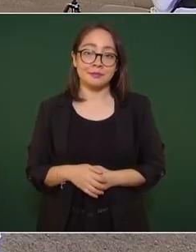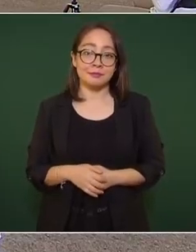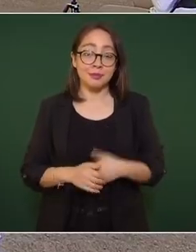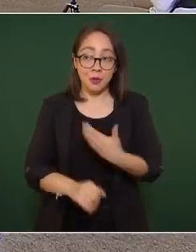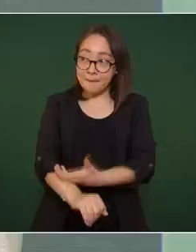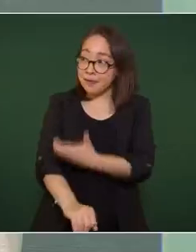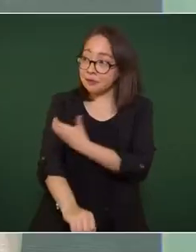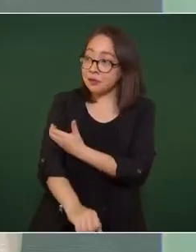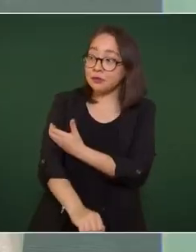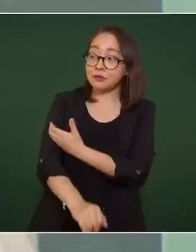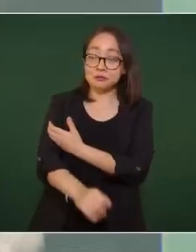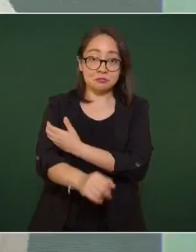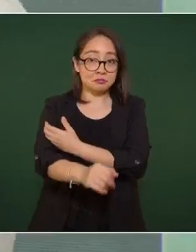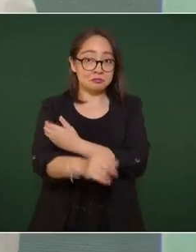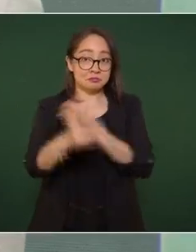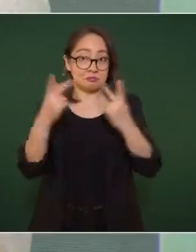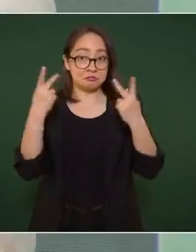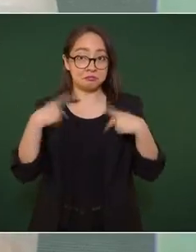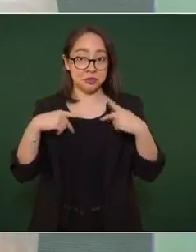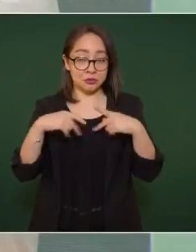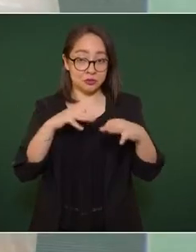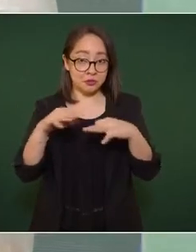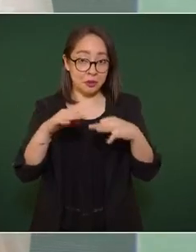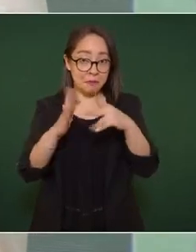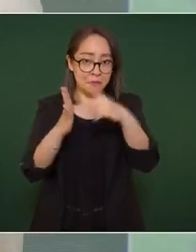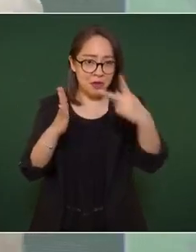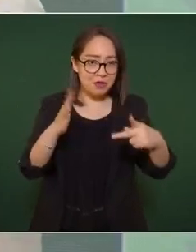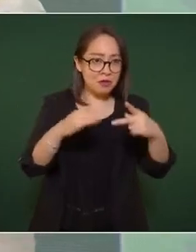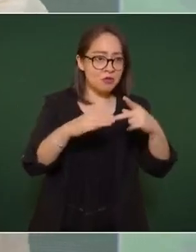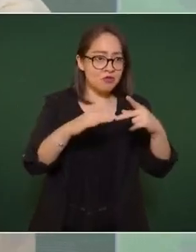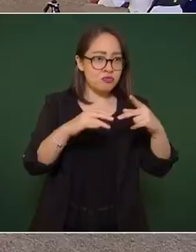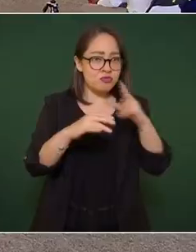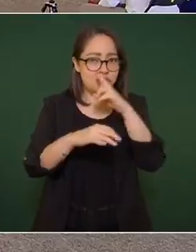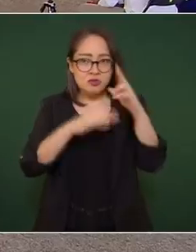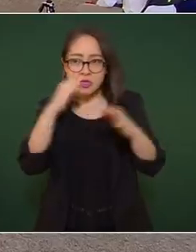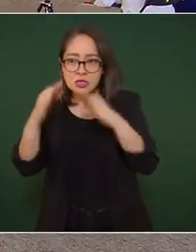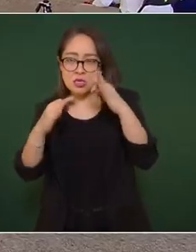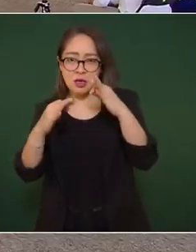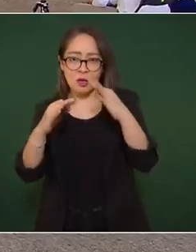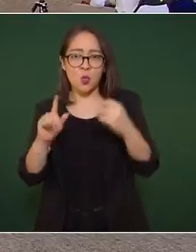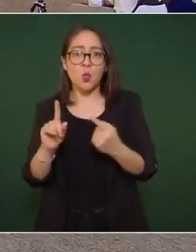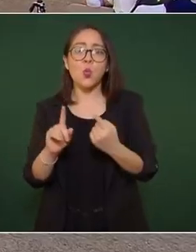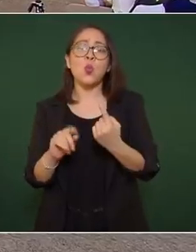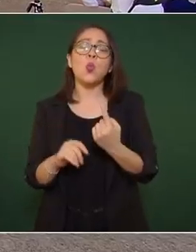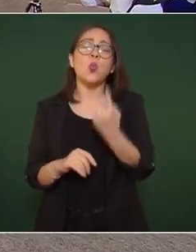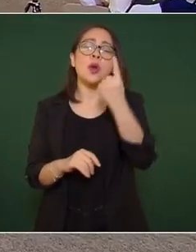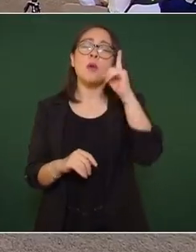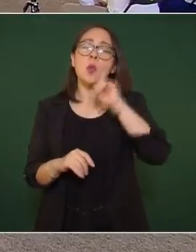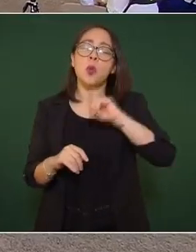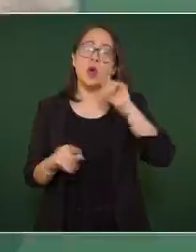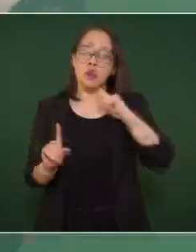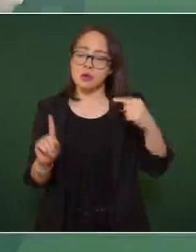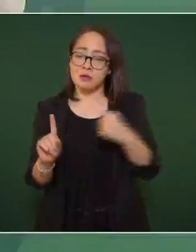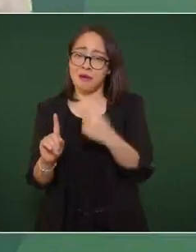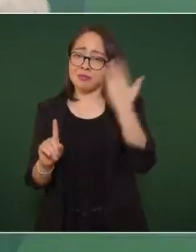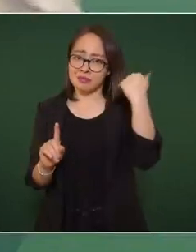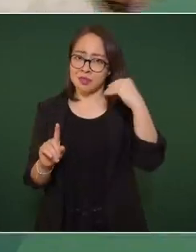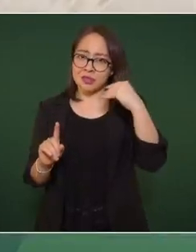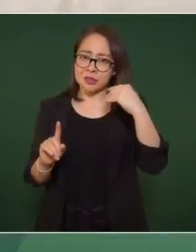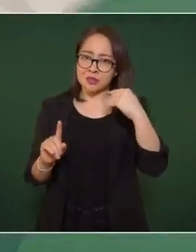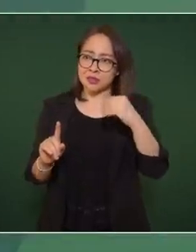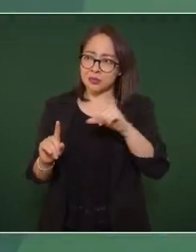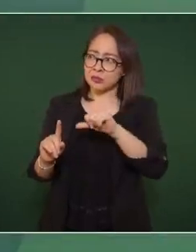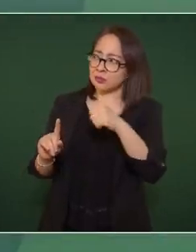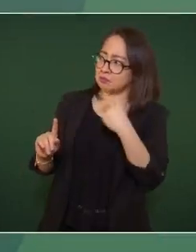periodistas, esa compañera periodista que asesinaron, Regina, ella me